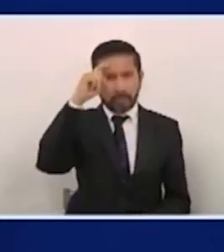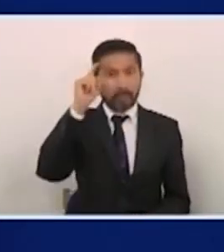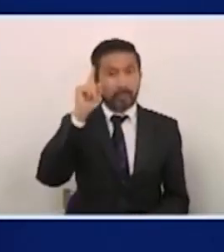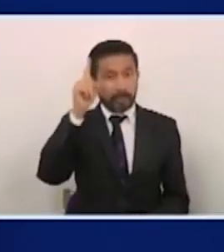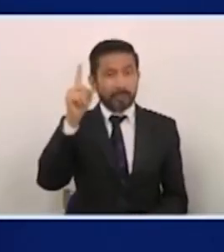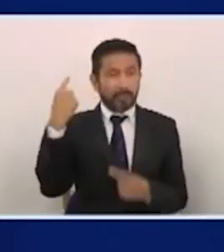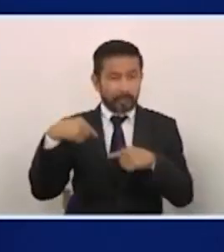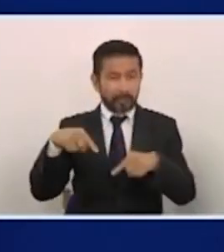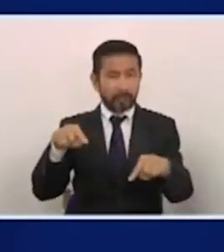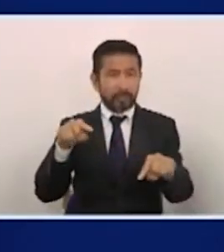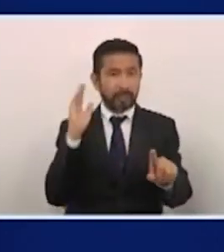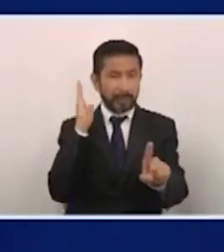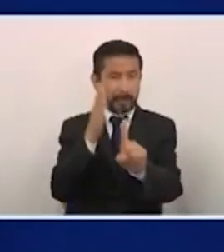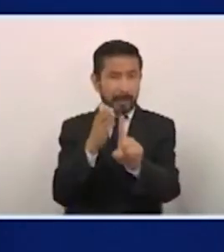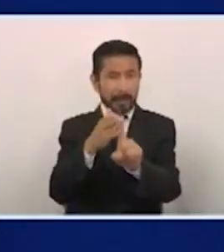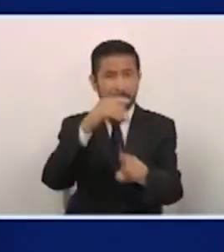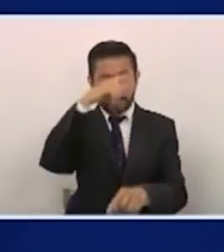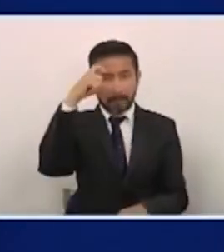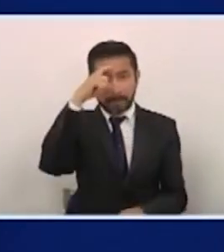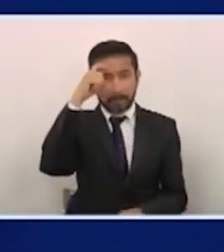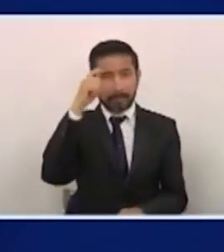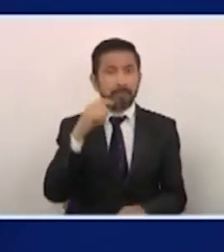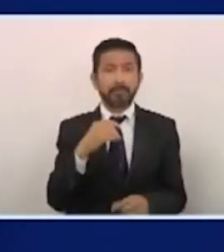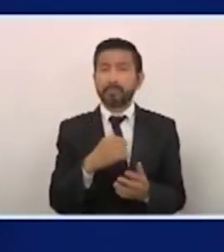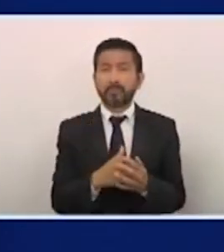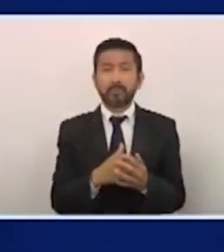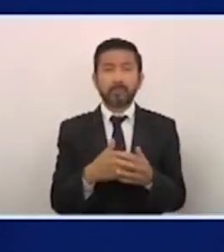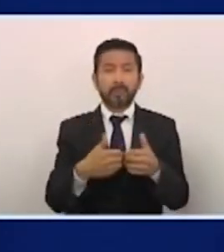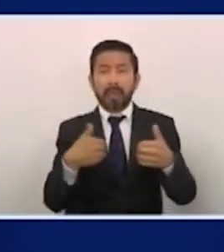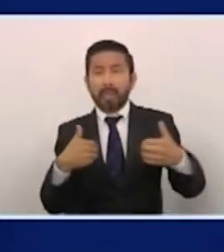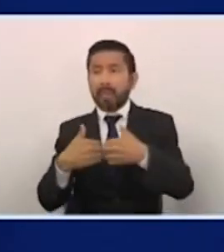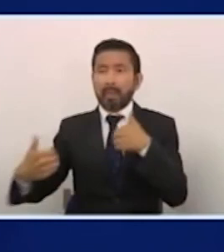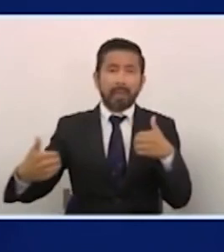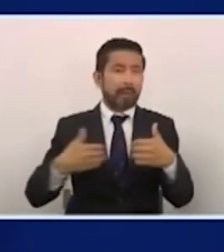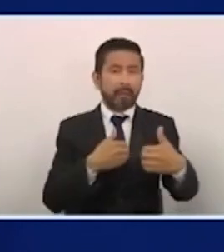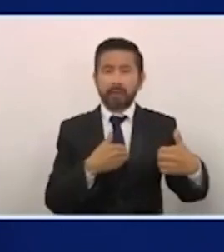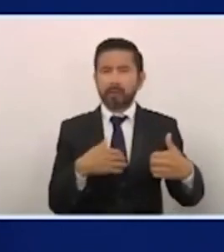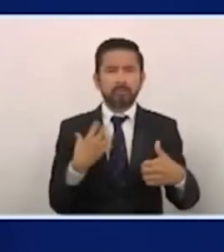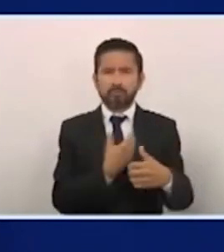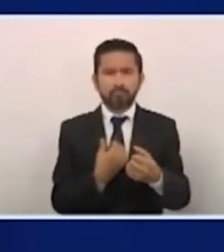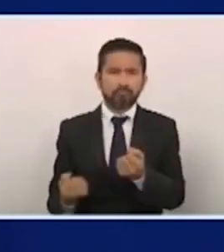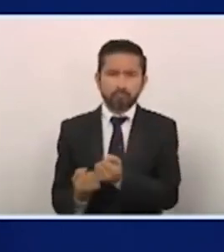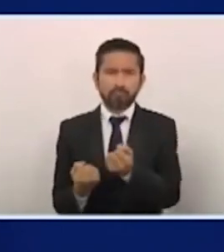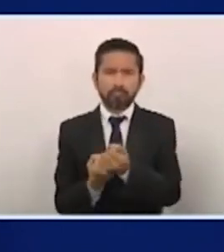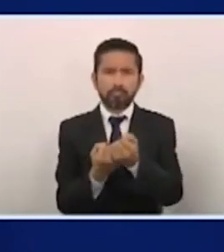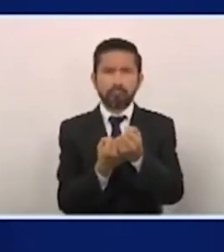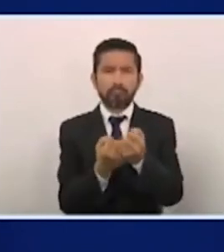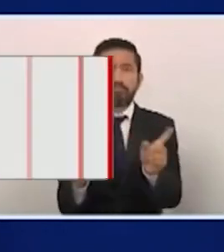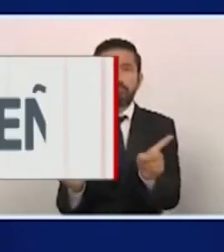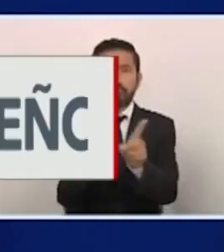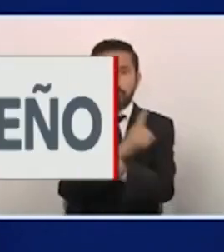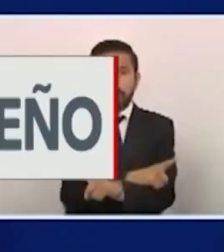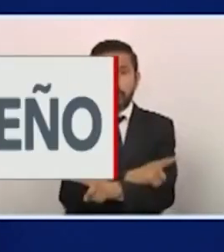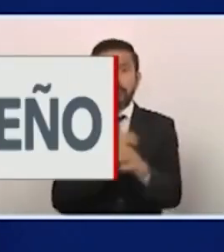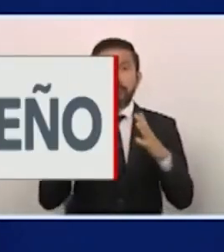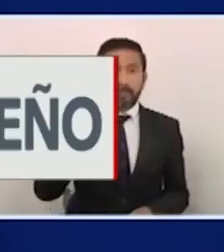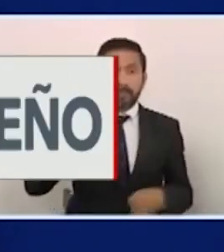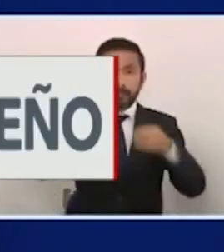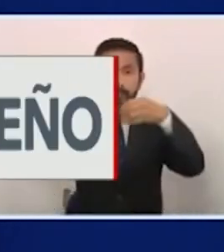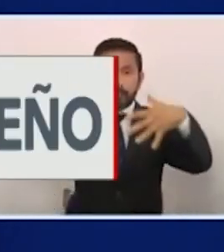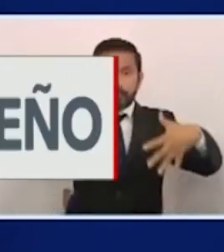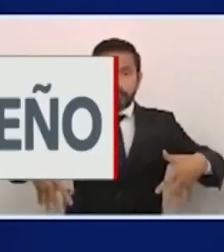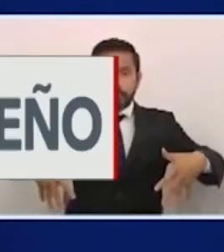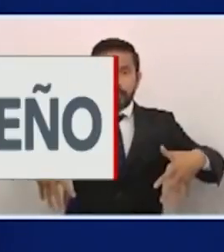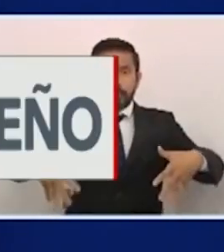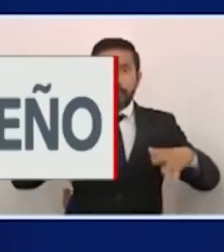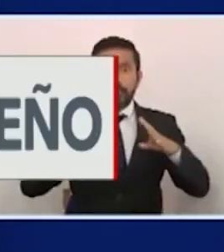es concretar este trabajo, no tener agendas dispersas y, por supuesto, seguir apoyando la reestructuración del Estado,